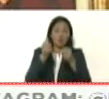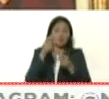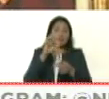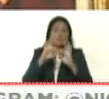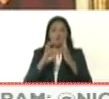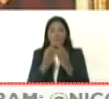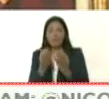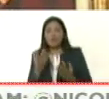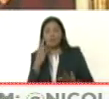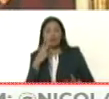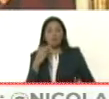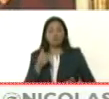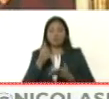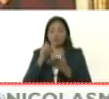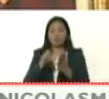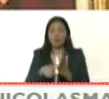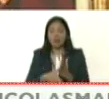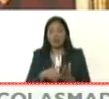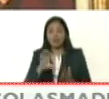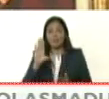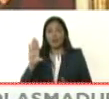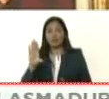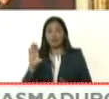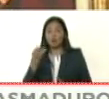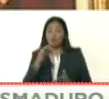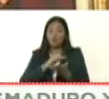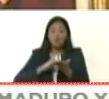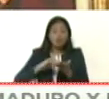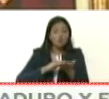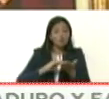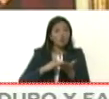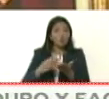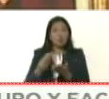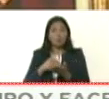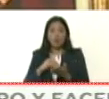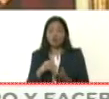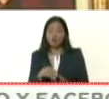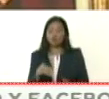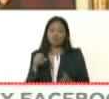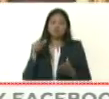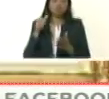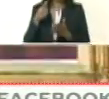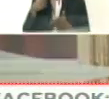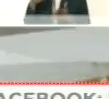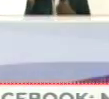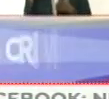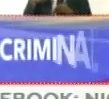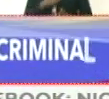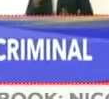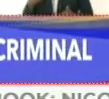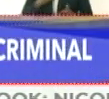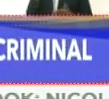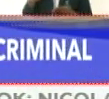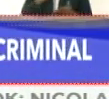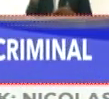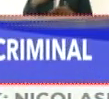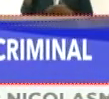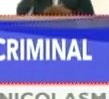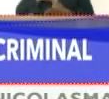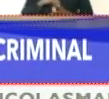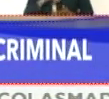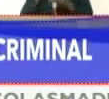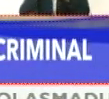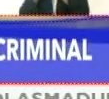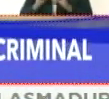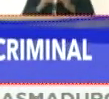los bonos del carnet de la patria. Y vamos a mejorar, yo estoy encima, para julio, agosto, septiembre, mejorar los